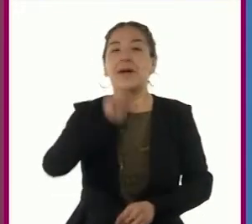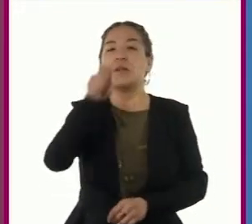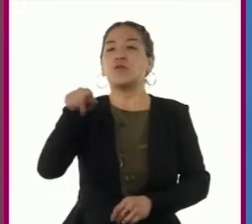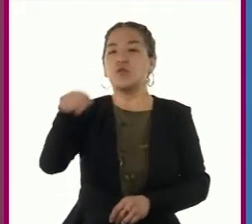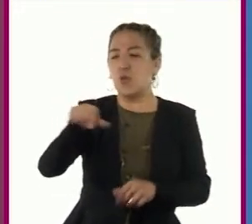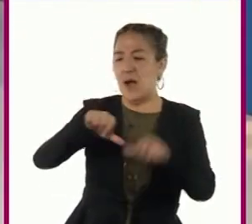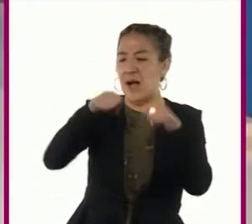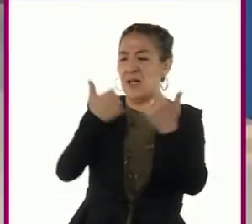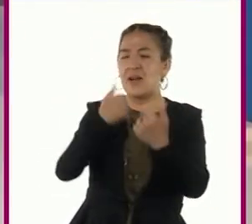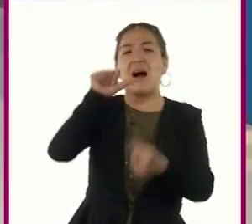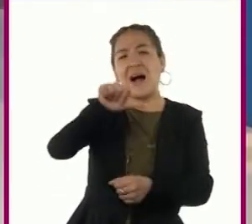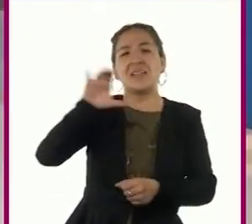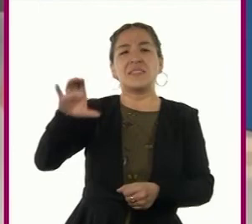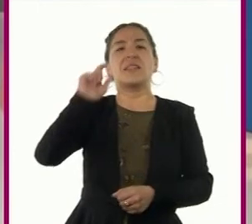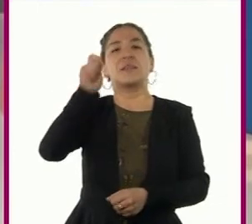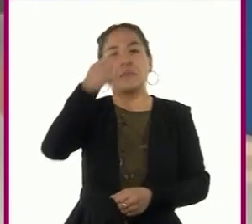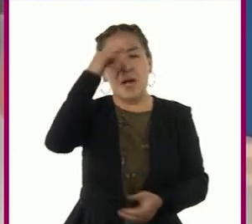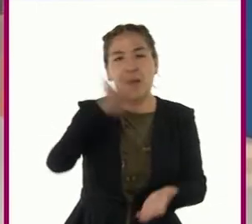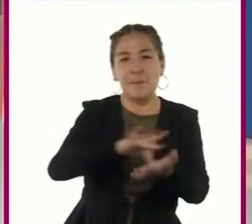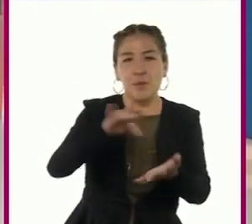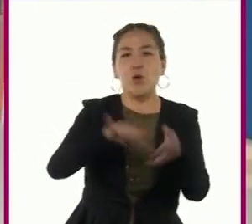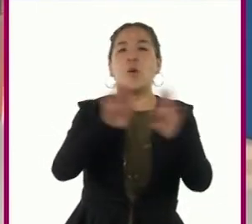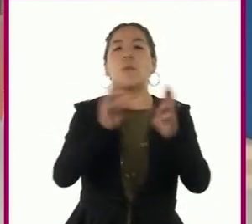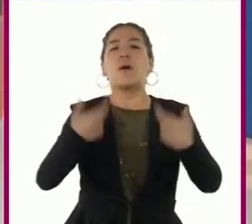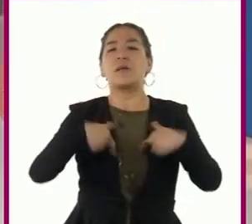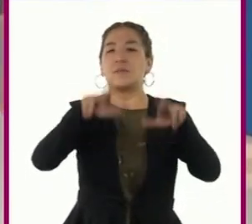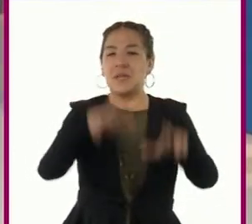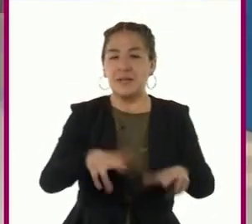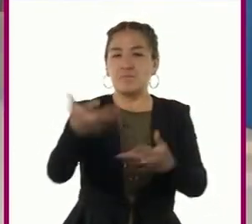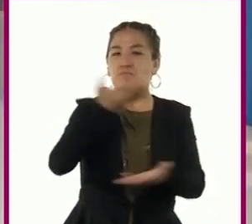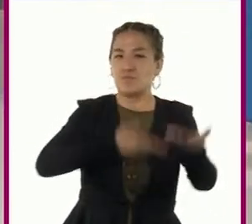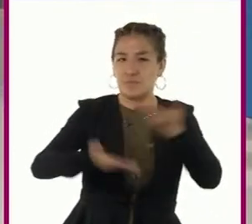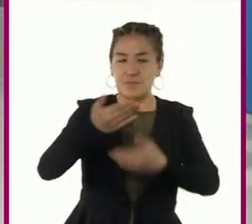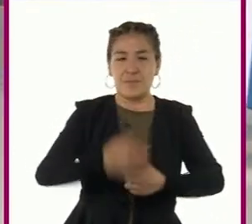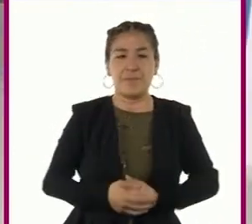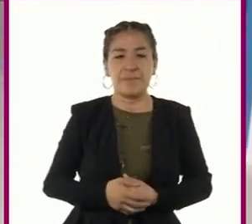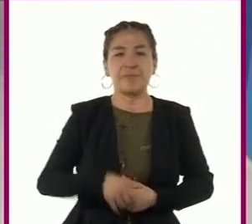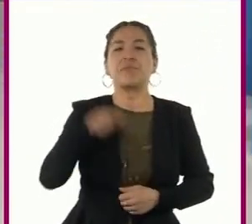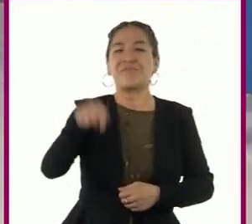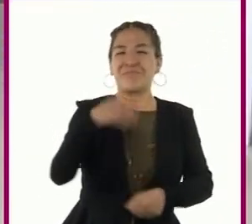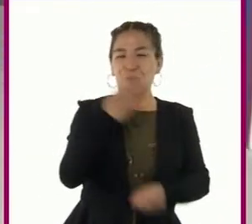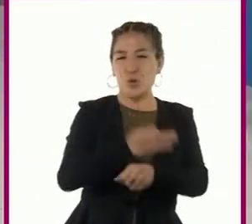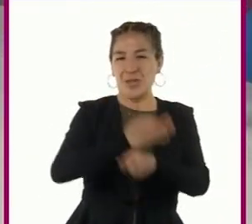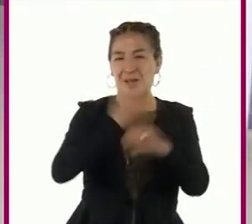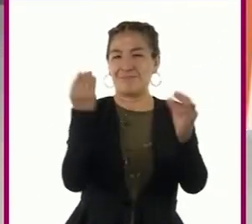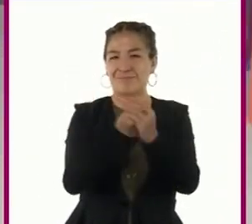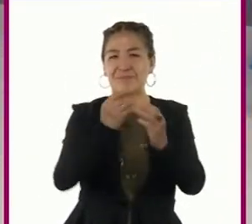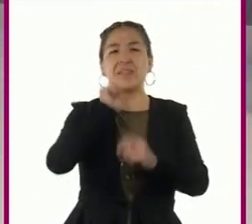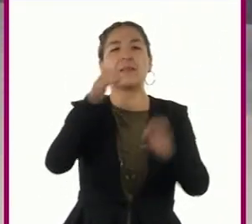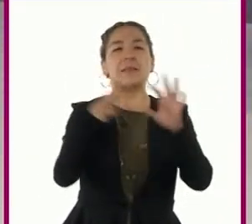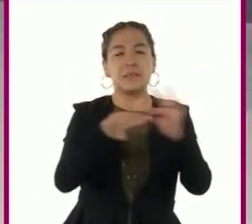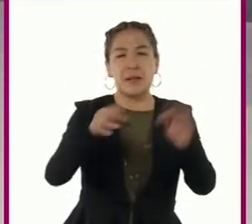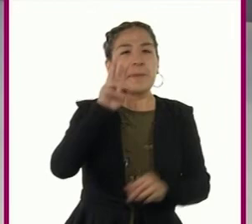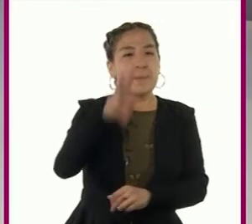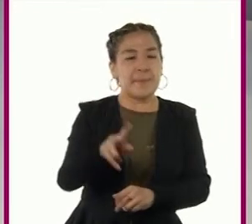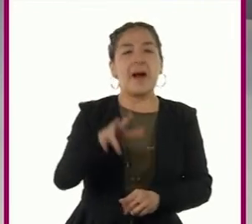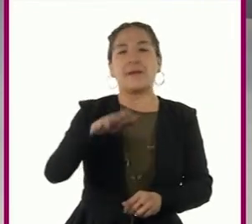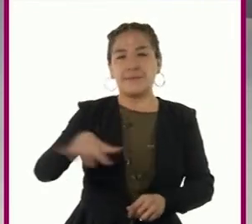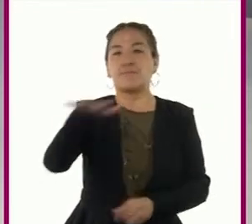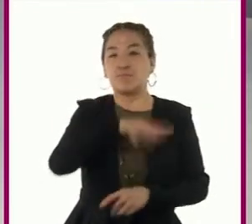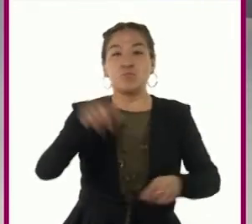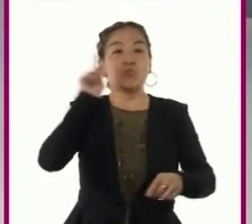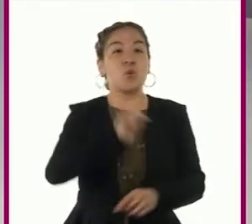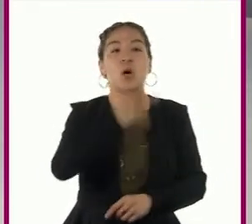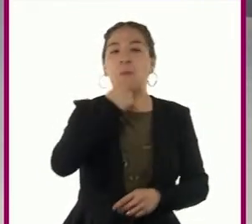representan. A lo largo de la sesión, hemos visto que las mexicanas y mexicanos tenemos la responsabilidad